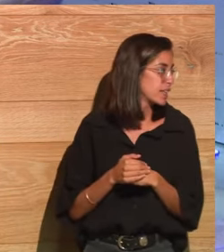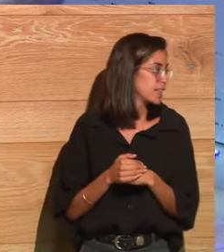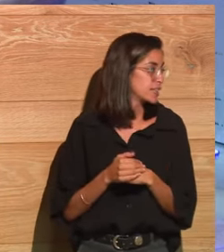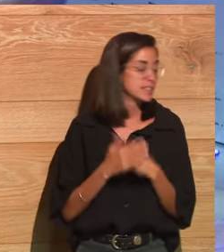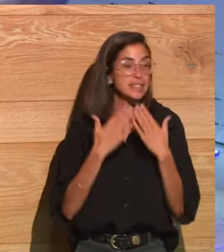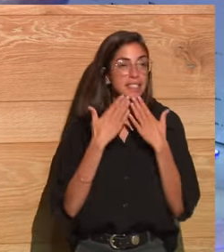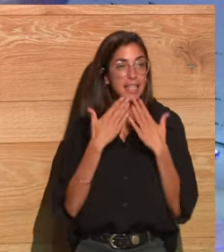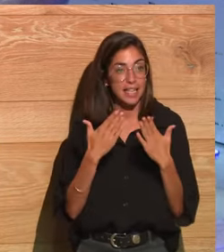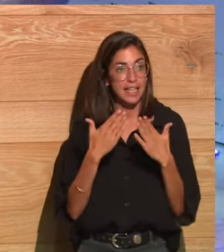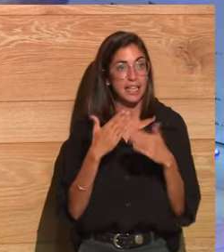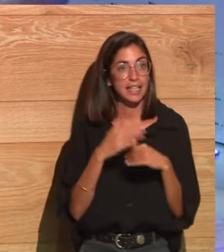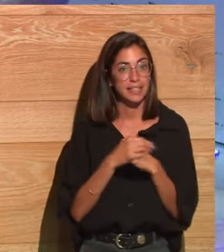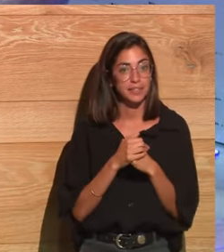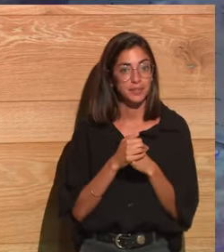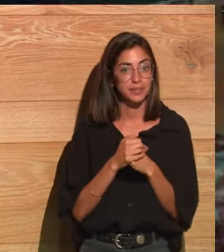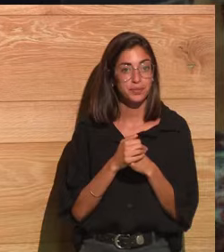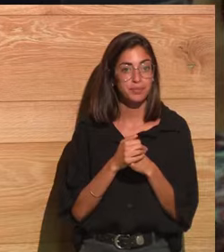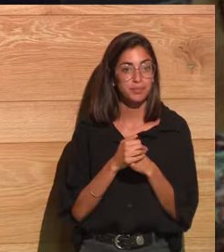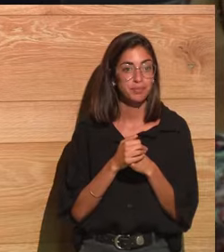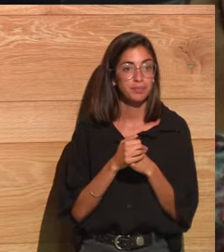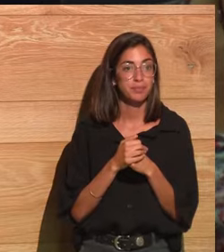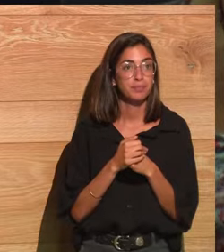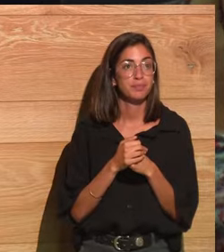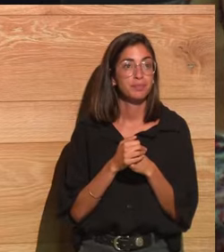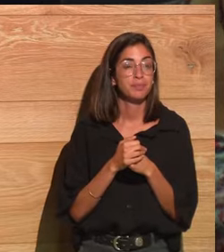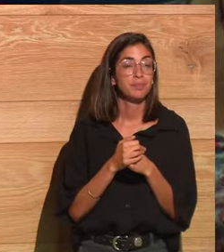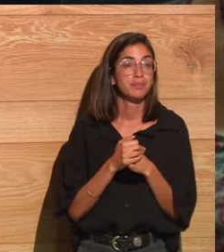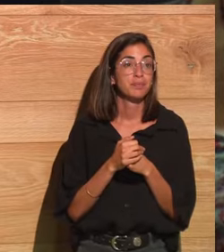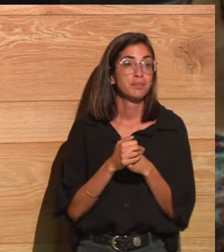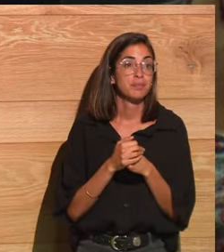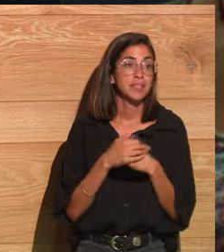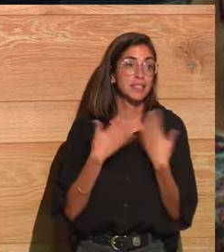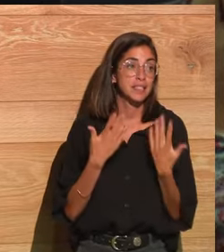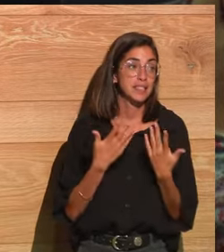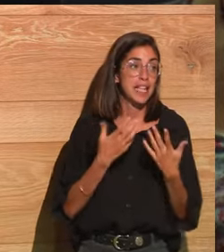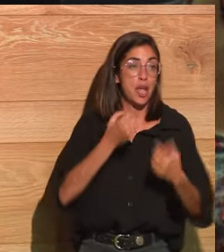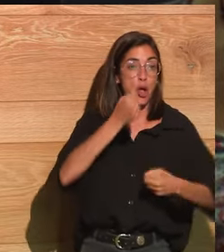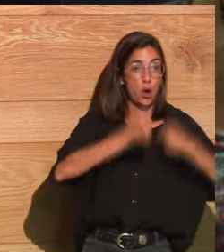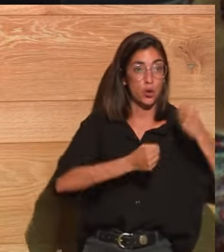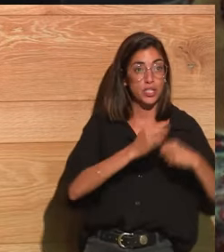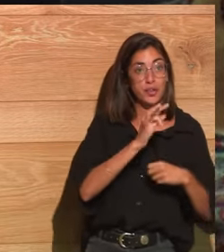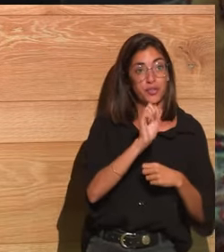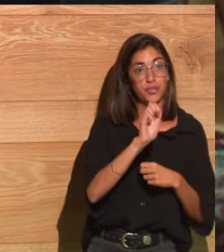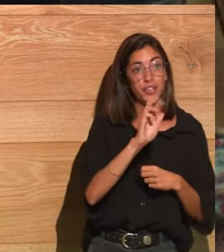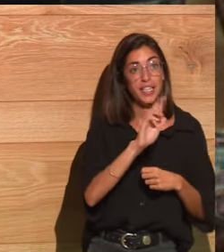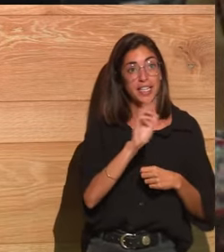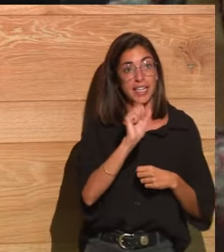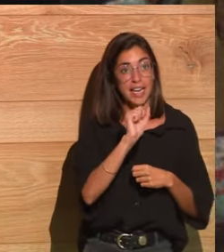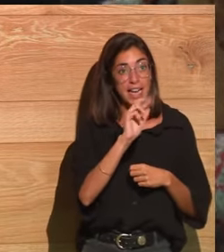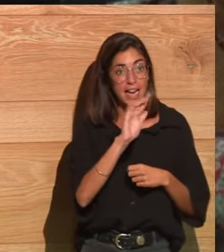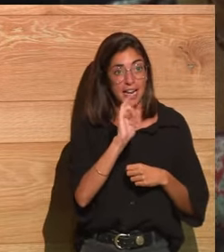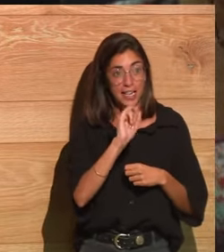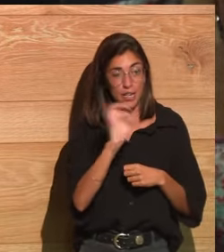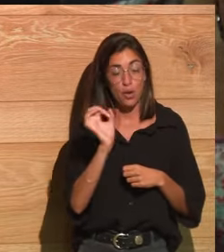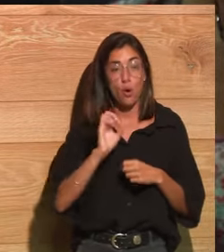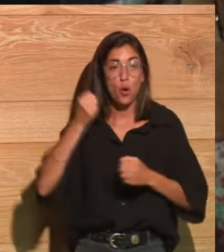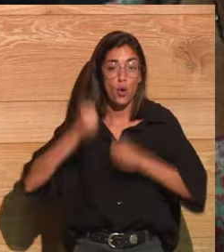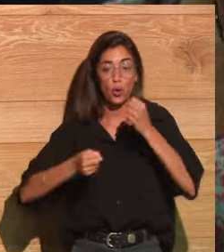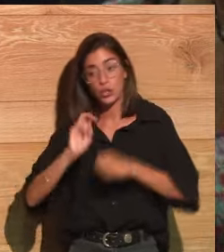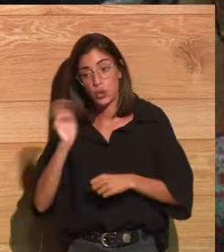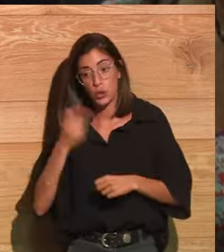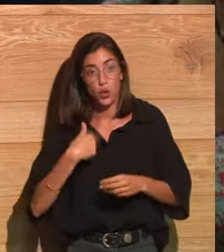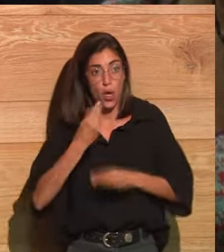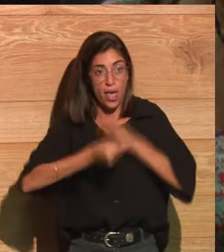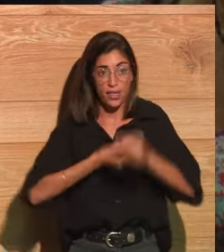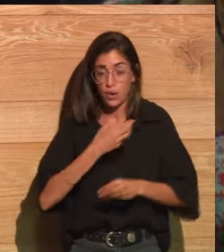Gracias. Por lo menos, ya que con el Ferrari y el otro coche no puedo hacerlo, pues lo haré con